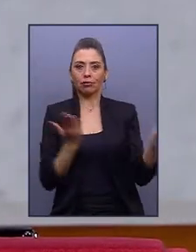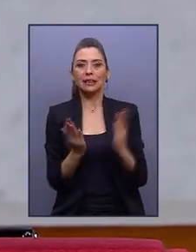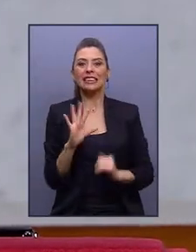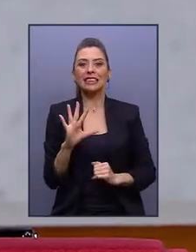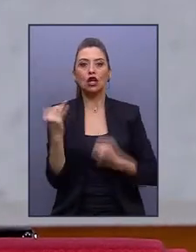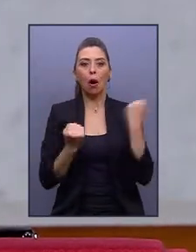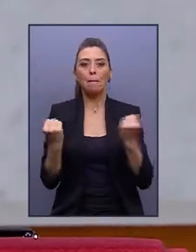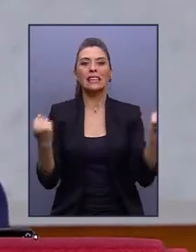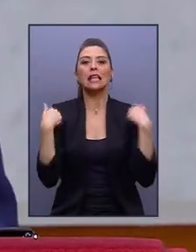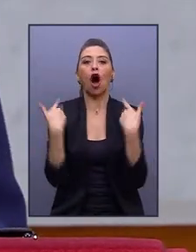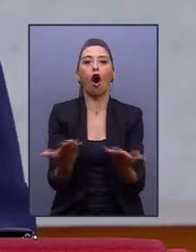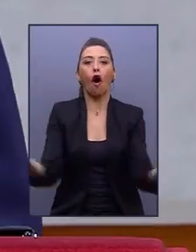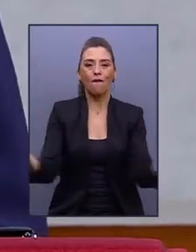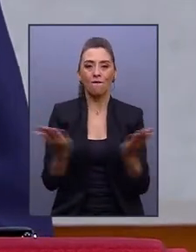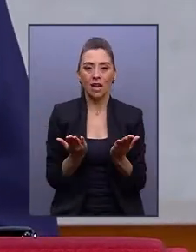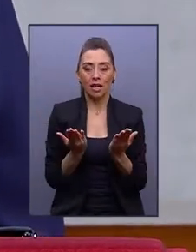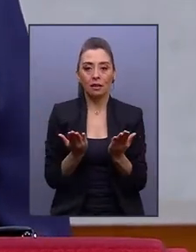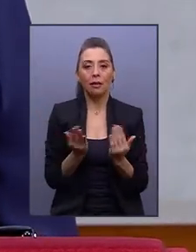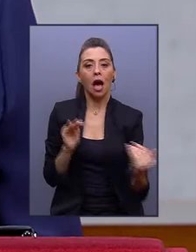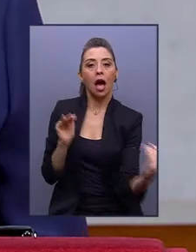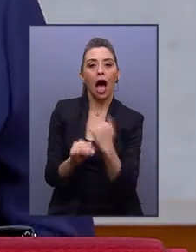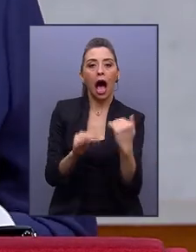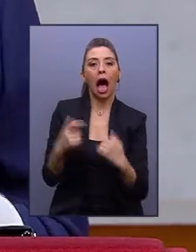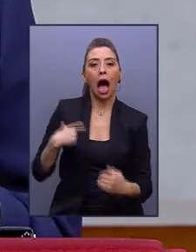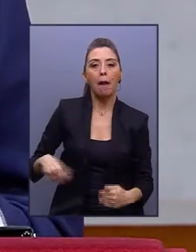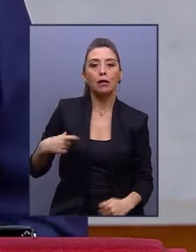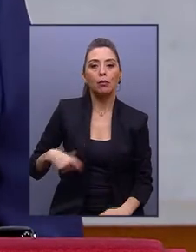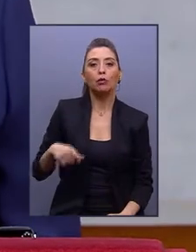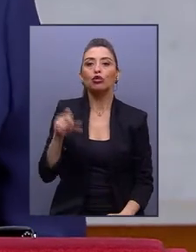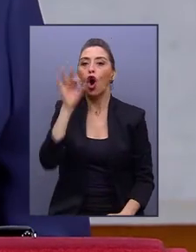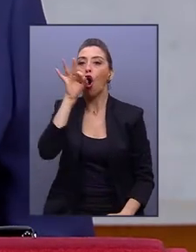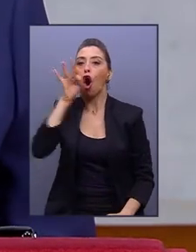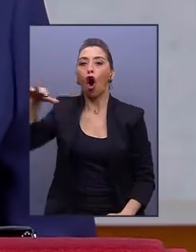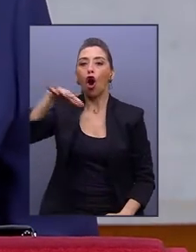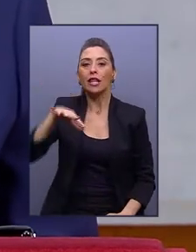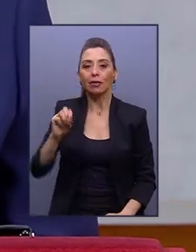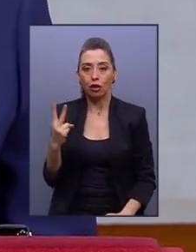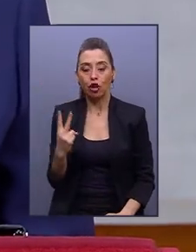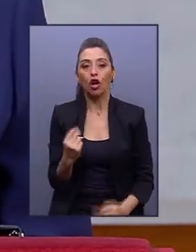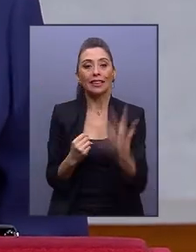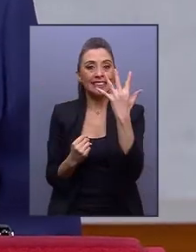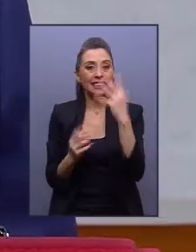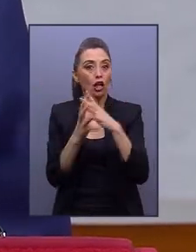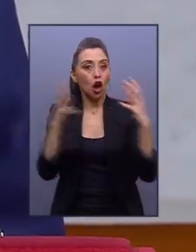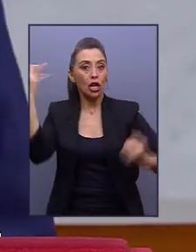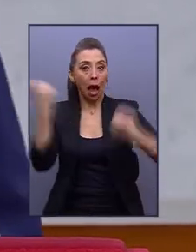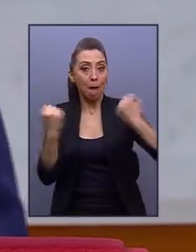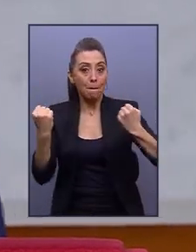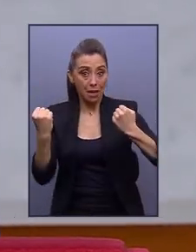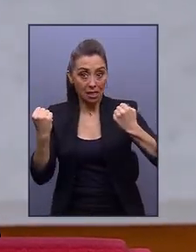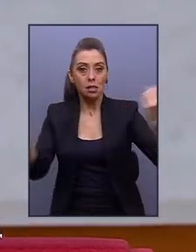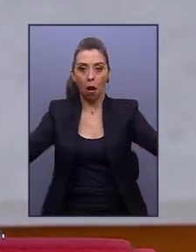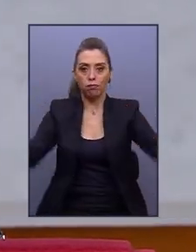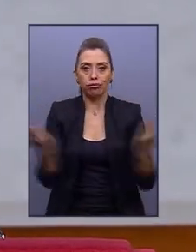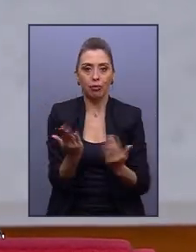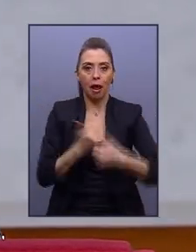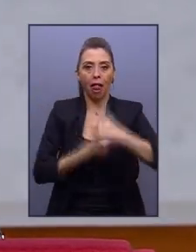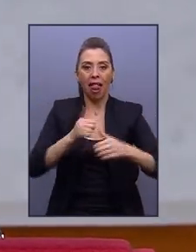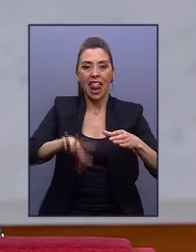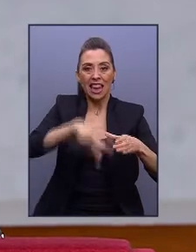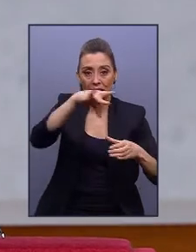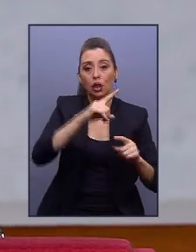ofertas para el proyecto Américo Vespucio Norte, o sea, Oriente 2, de parte de 5 grandes consorcios. Entre